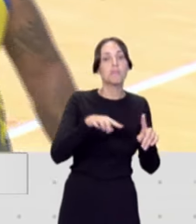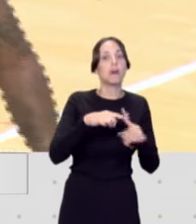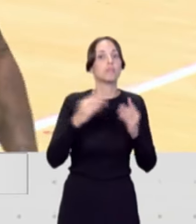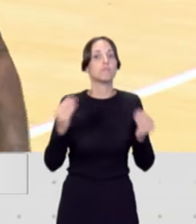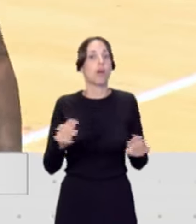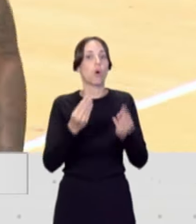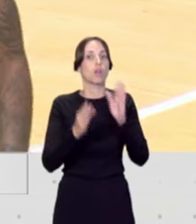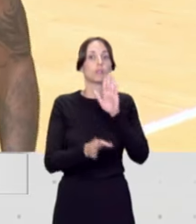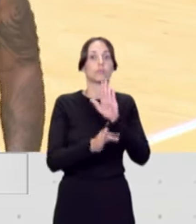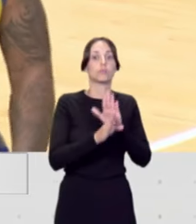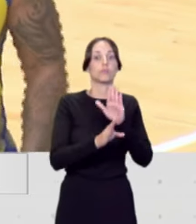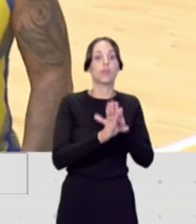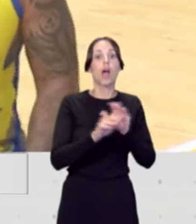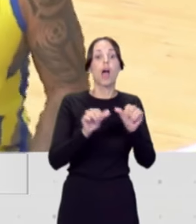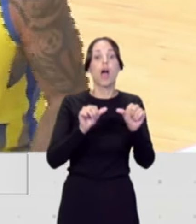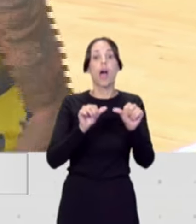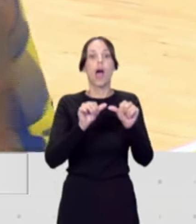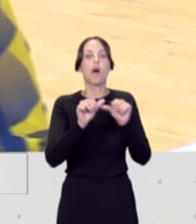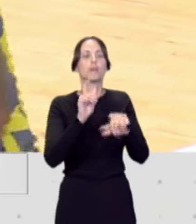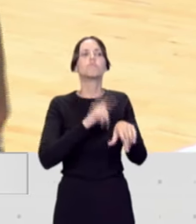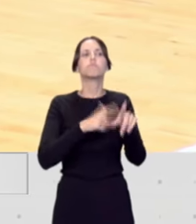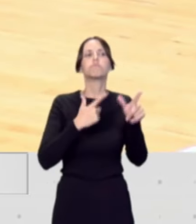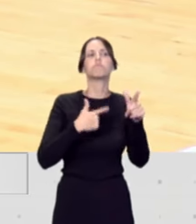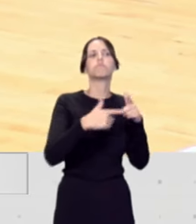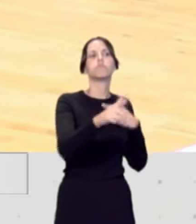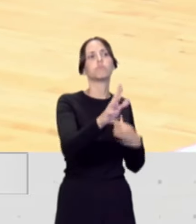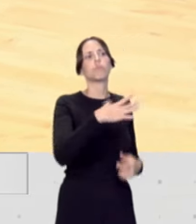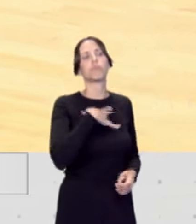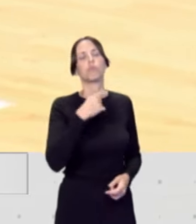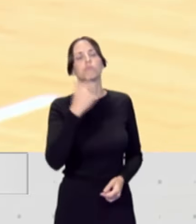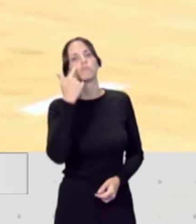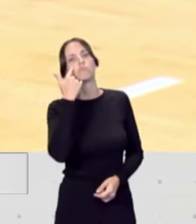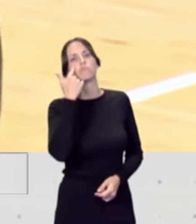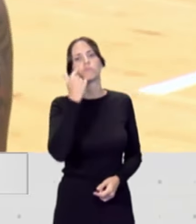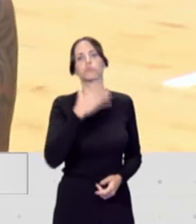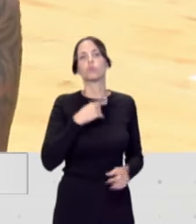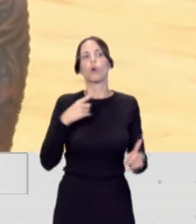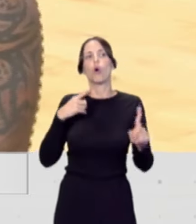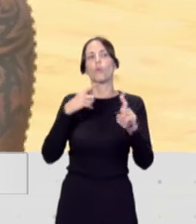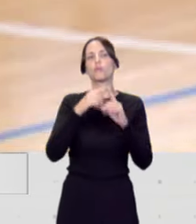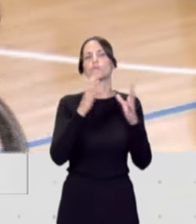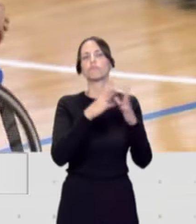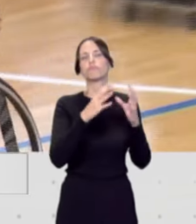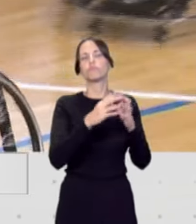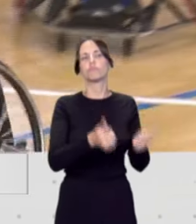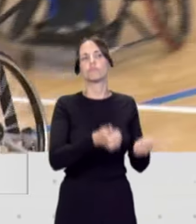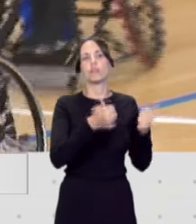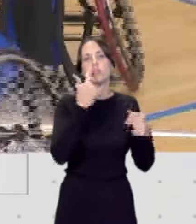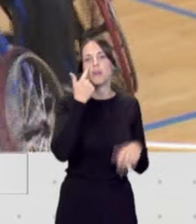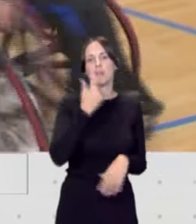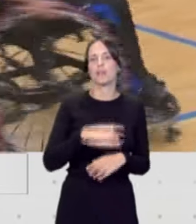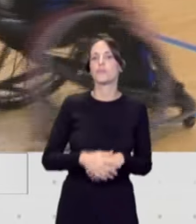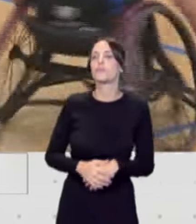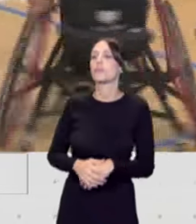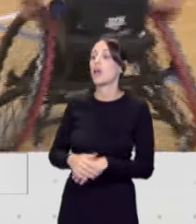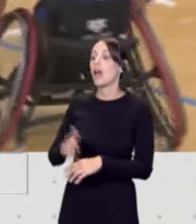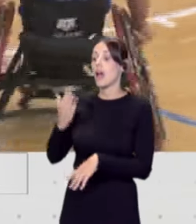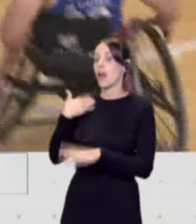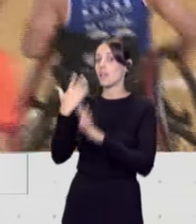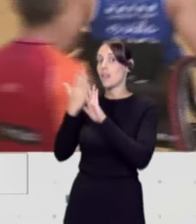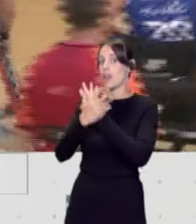pues de ahí, a largo plazo, se puede ir mirando y establecer pues a lo mejor objetivos más ambiciosos. Uh-huh. Raúl, lo contábamos en la introducción de